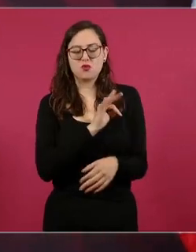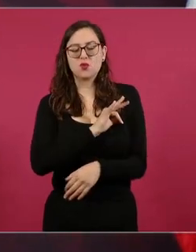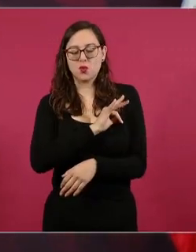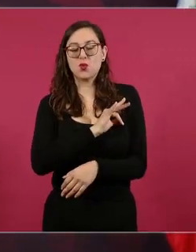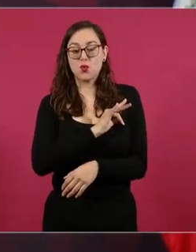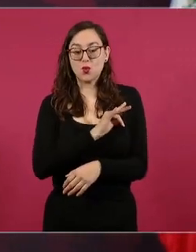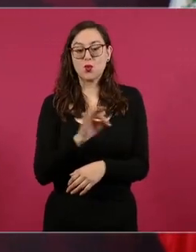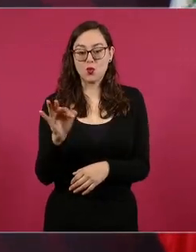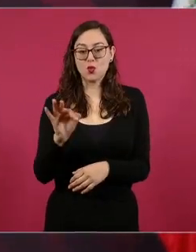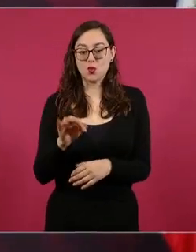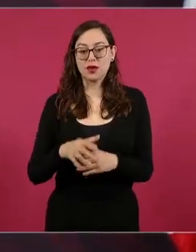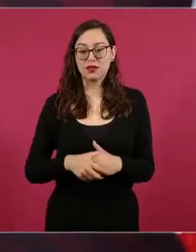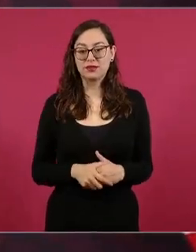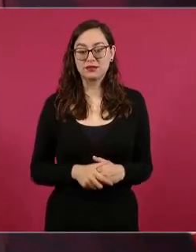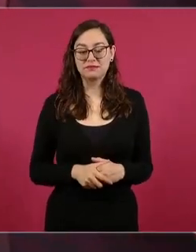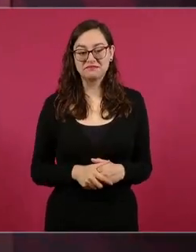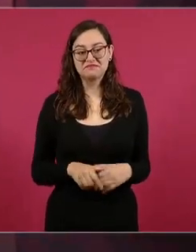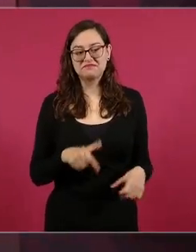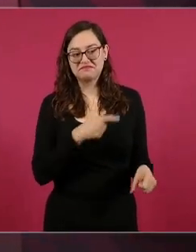y lo que es